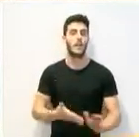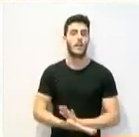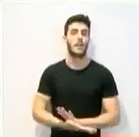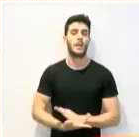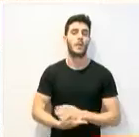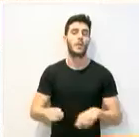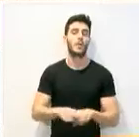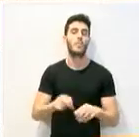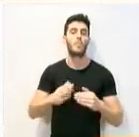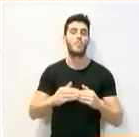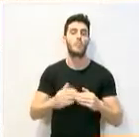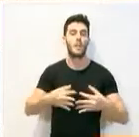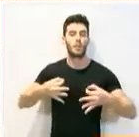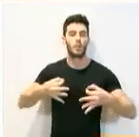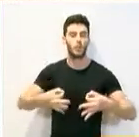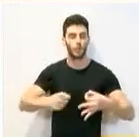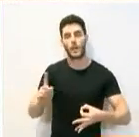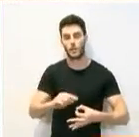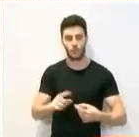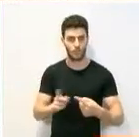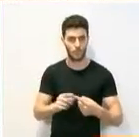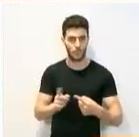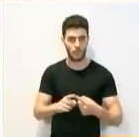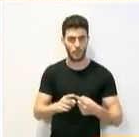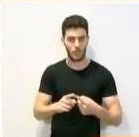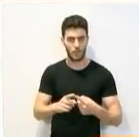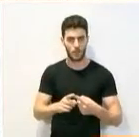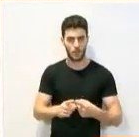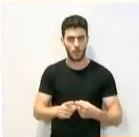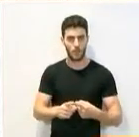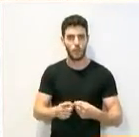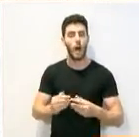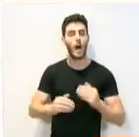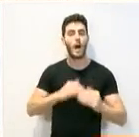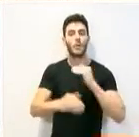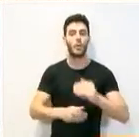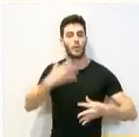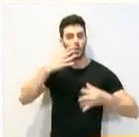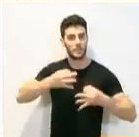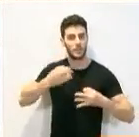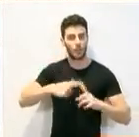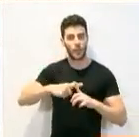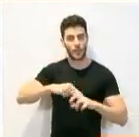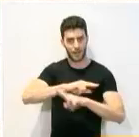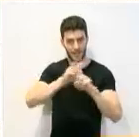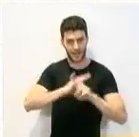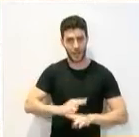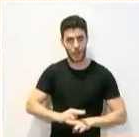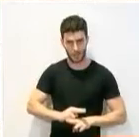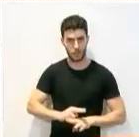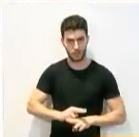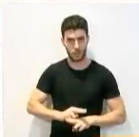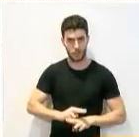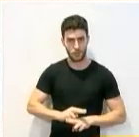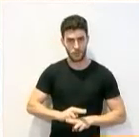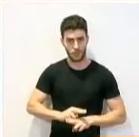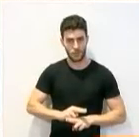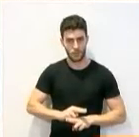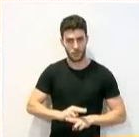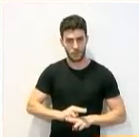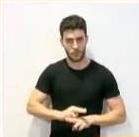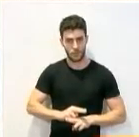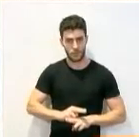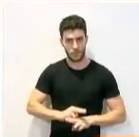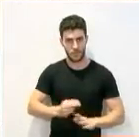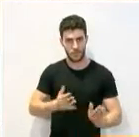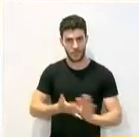mínimo de seguridad. Tiene que haber, primero, una evolución de la seguridad a nivel internacional que no pase por el sometimiento